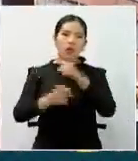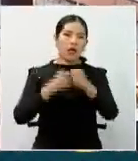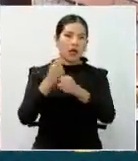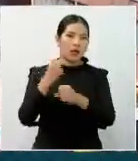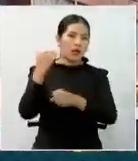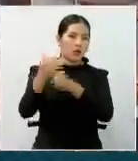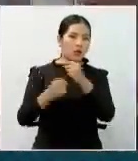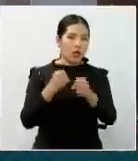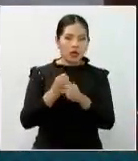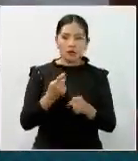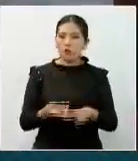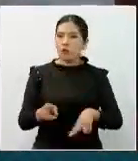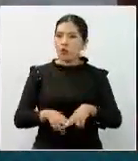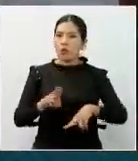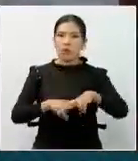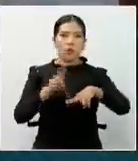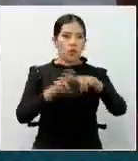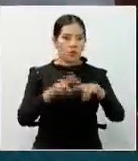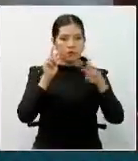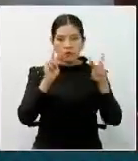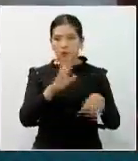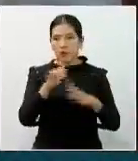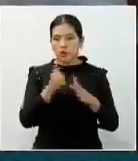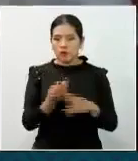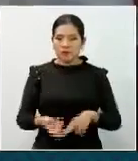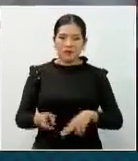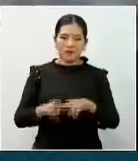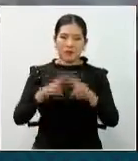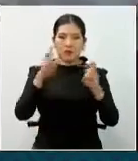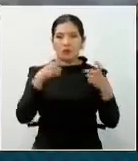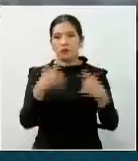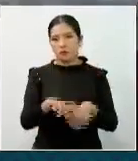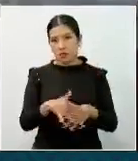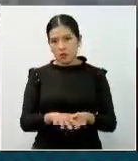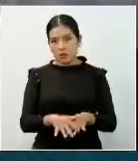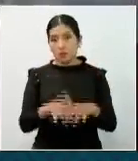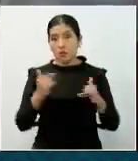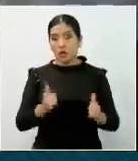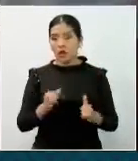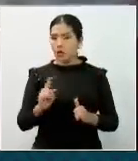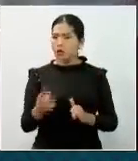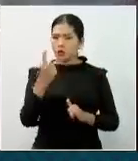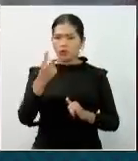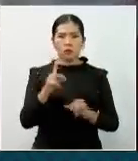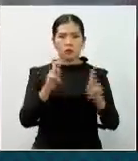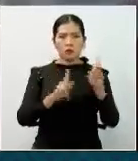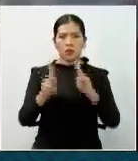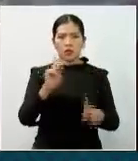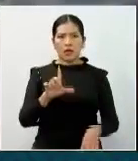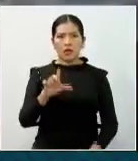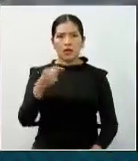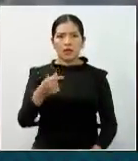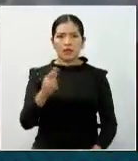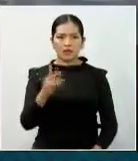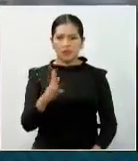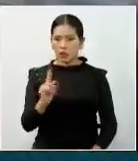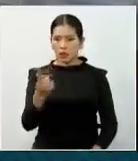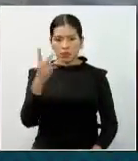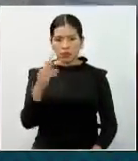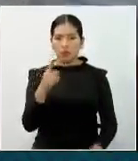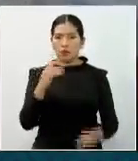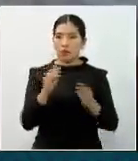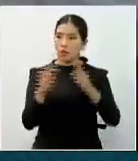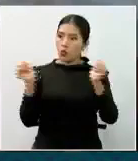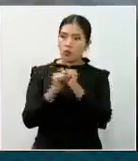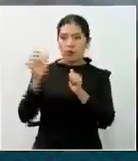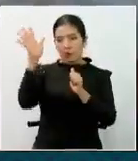la visibilidad, la magnitud de la marcha. No solamente ya marchan personas LGTB, marchan familias de personas LGTB,